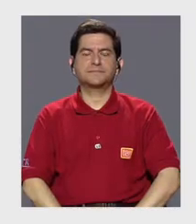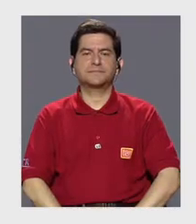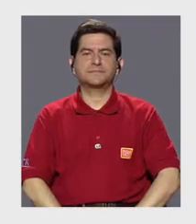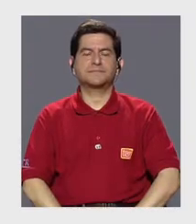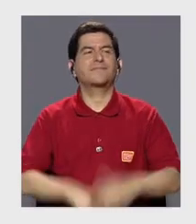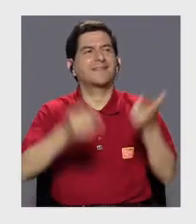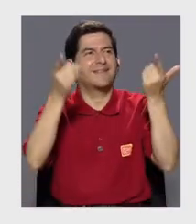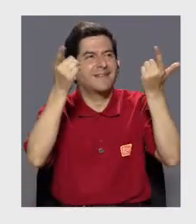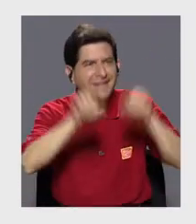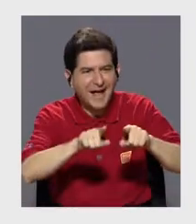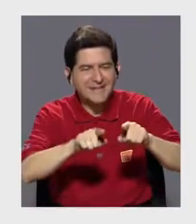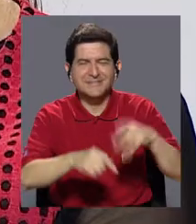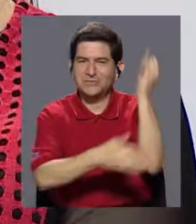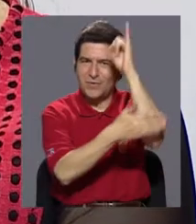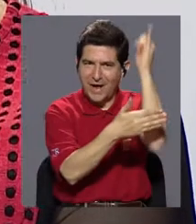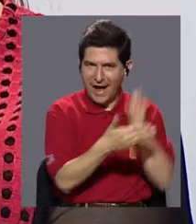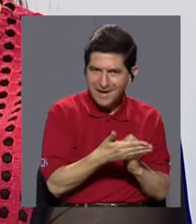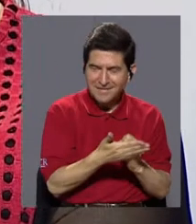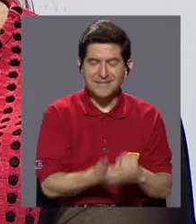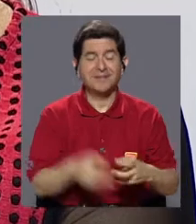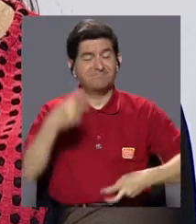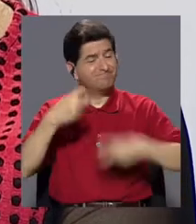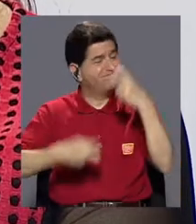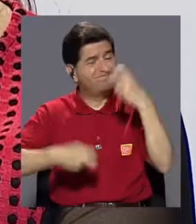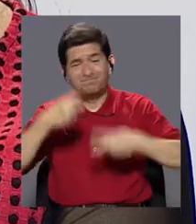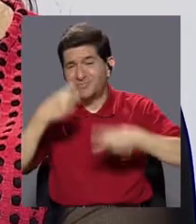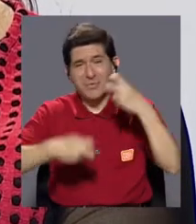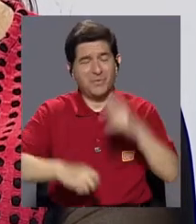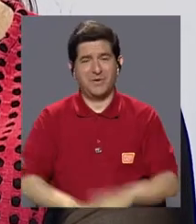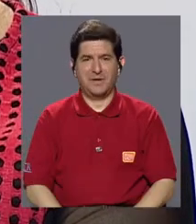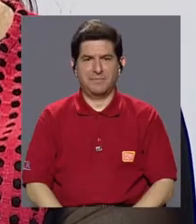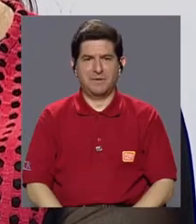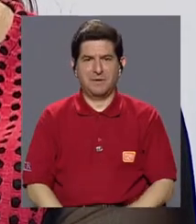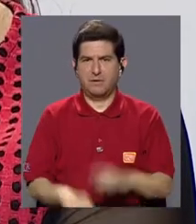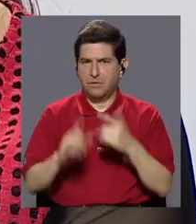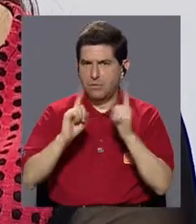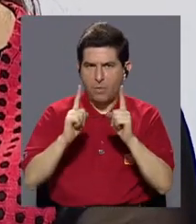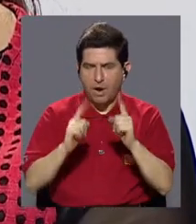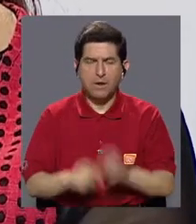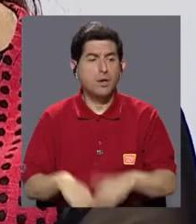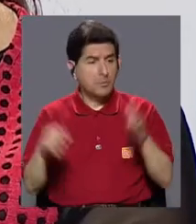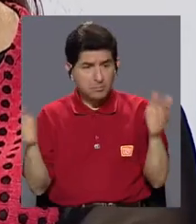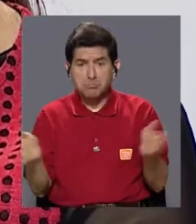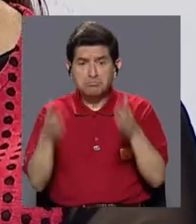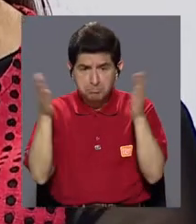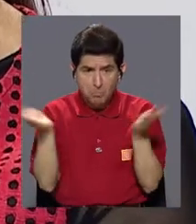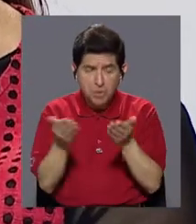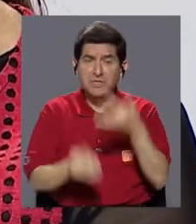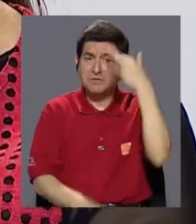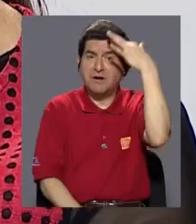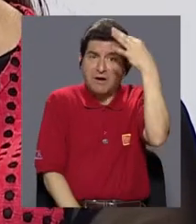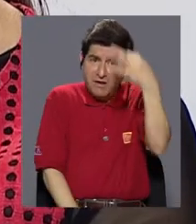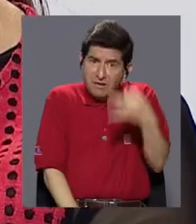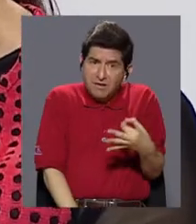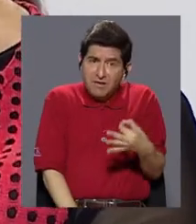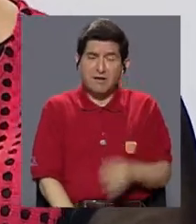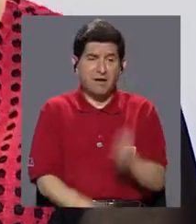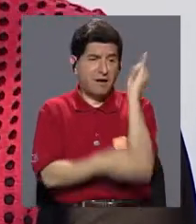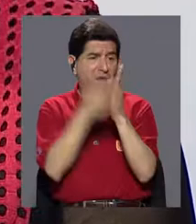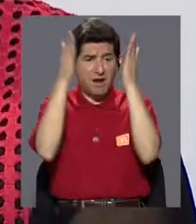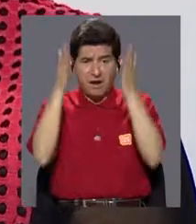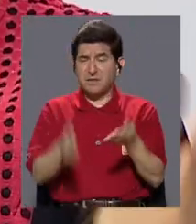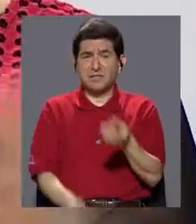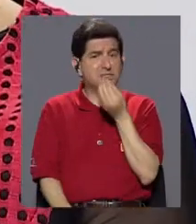en el caso del arte tenemos el problema de que se motiva a creer que el